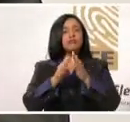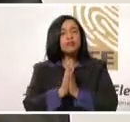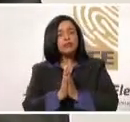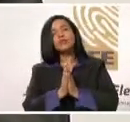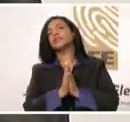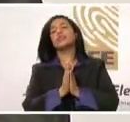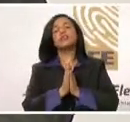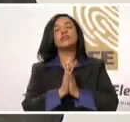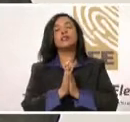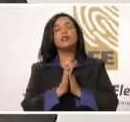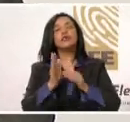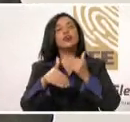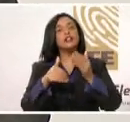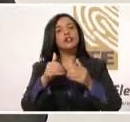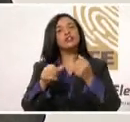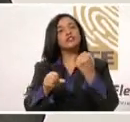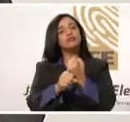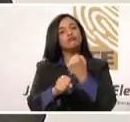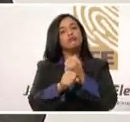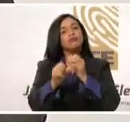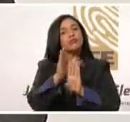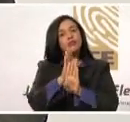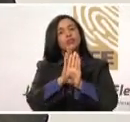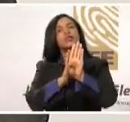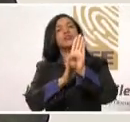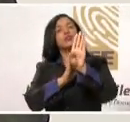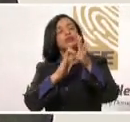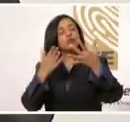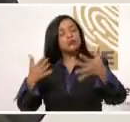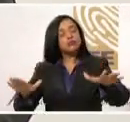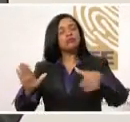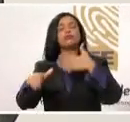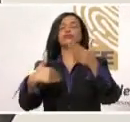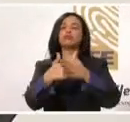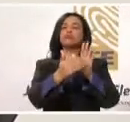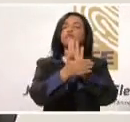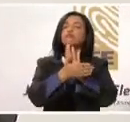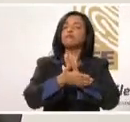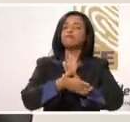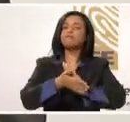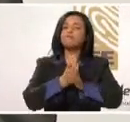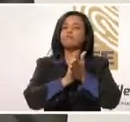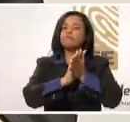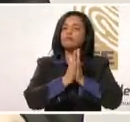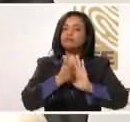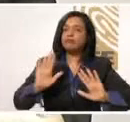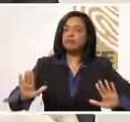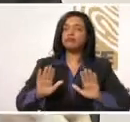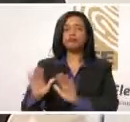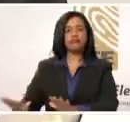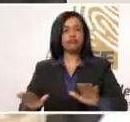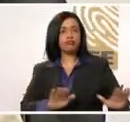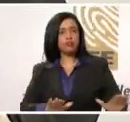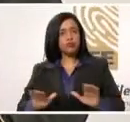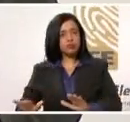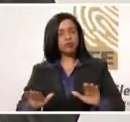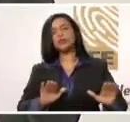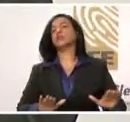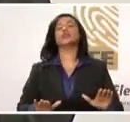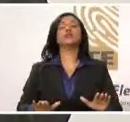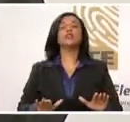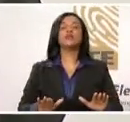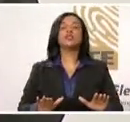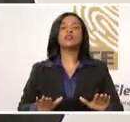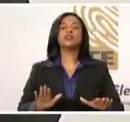estos trabajos se desarrollen en un ambiente de paz y tranquilidad que determine